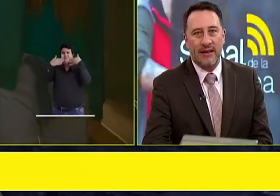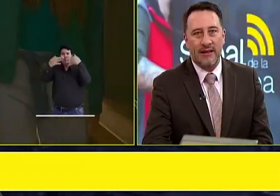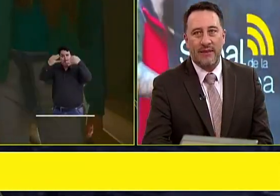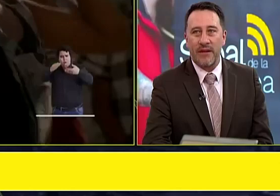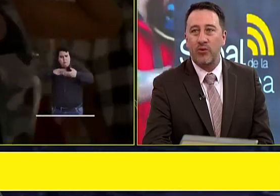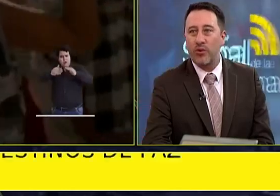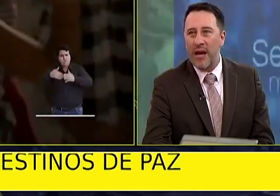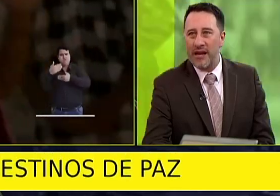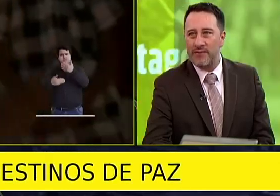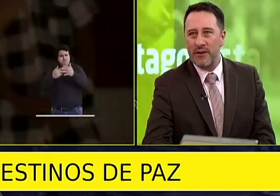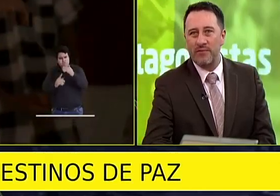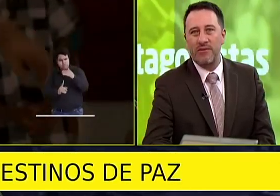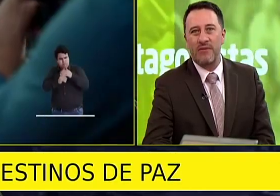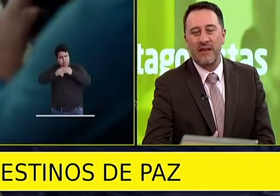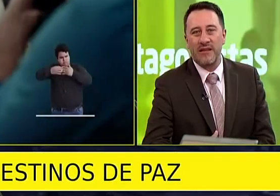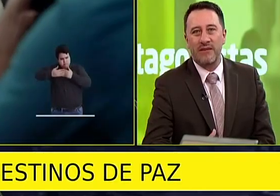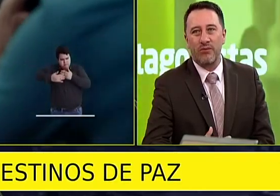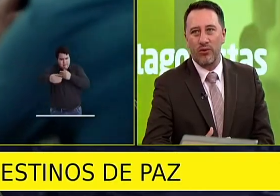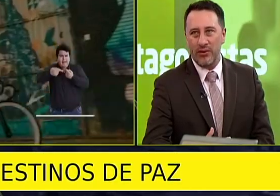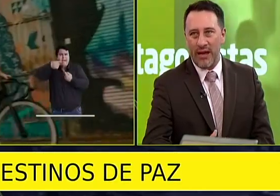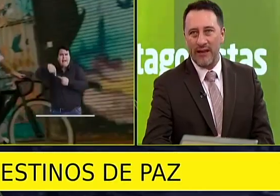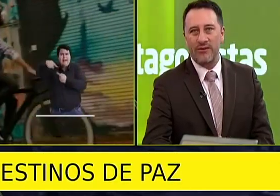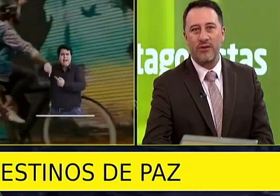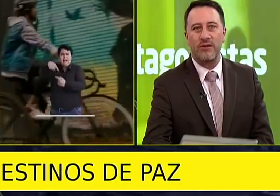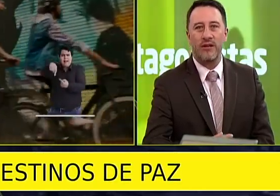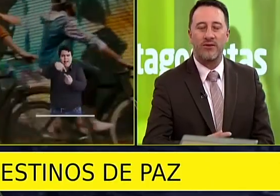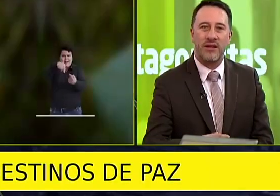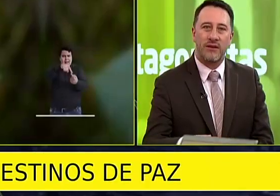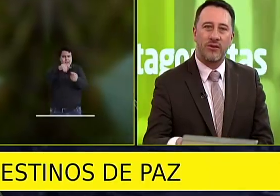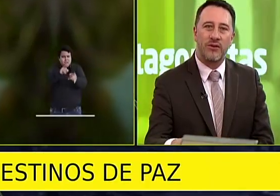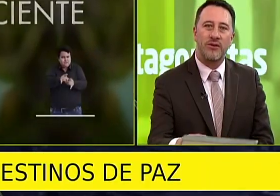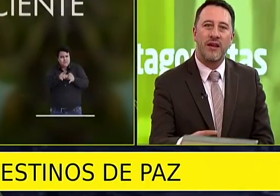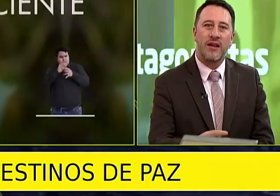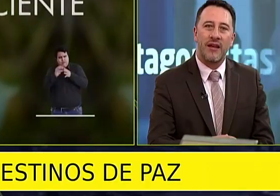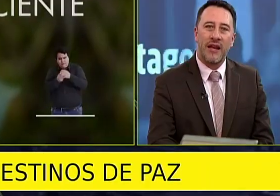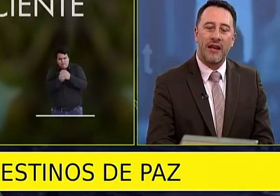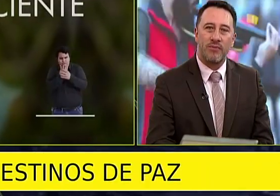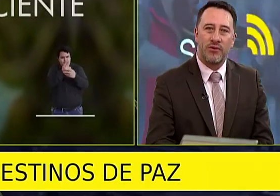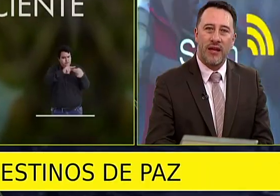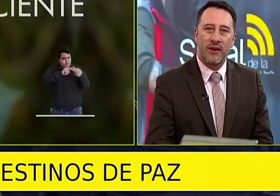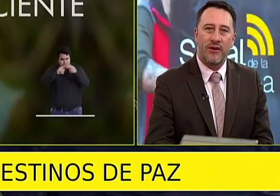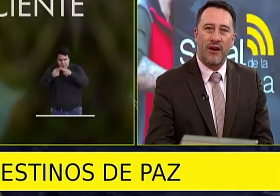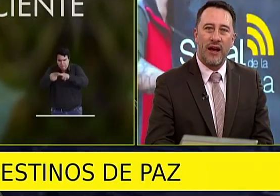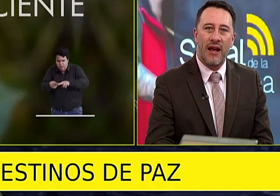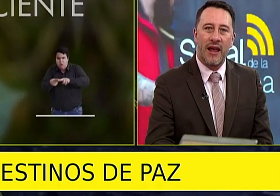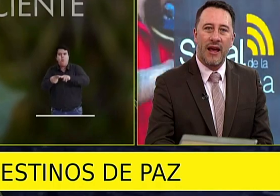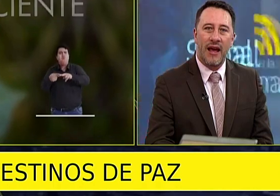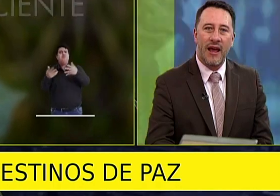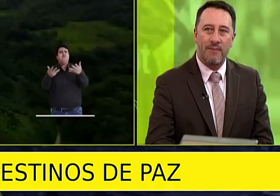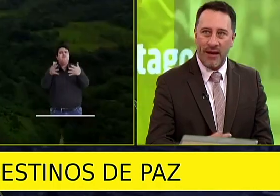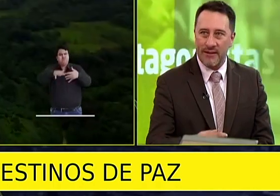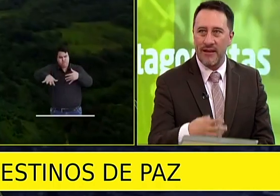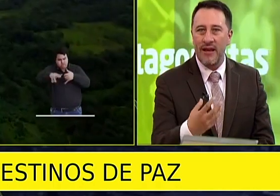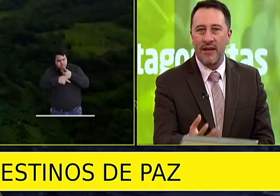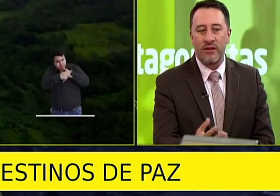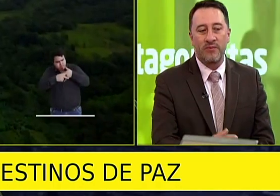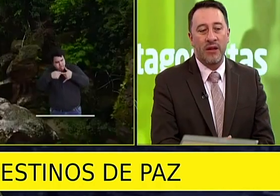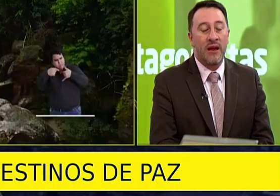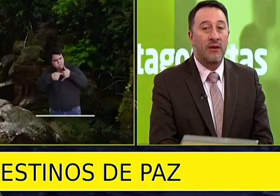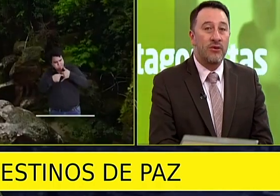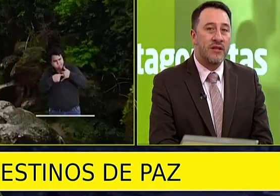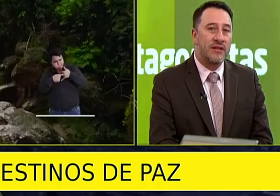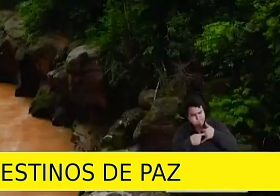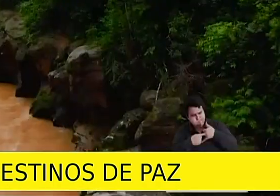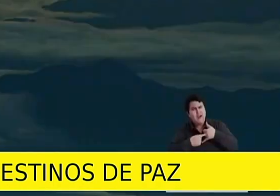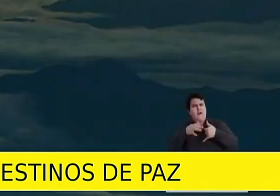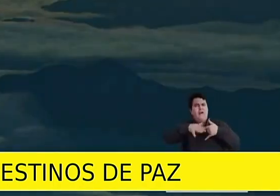partes de también urbanas, por ejemplo Medellín, Bogotá, que son esos territorios que le han apostado a la paz. Entonces,